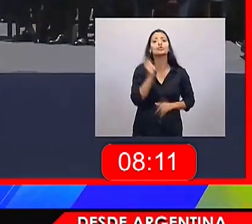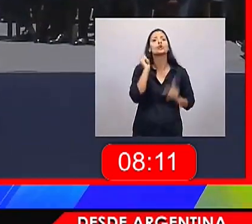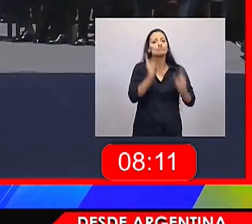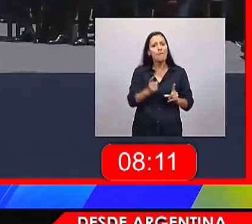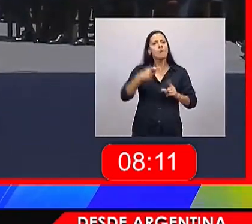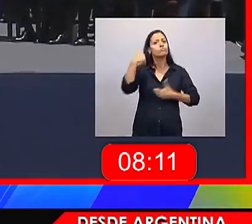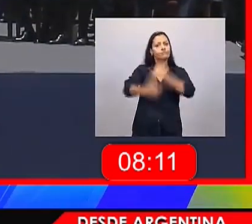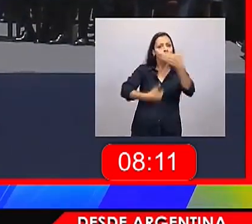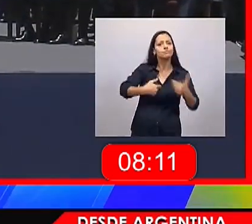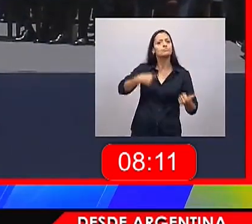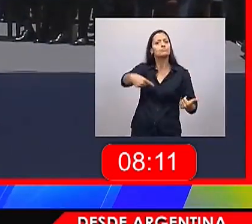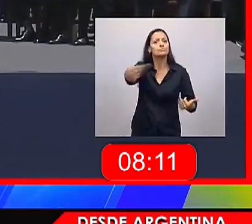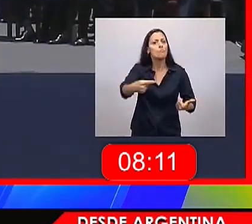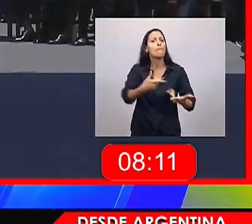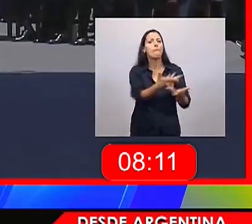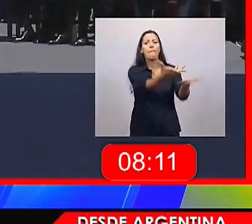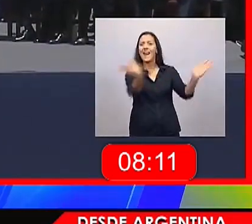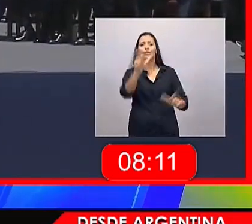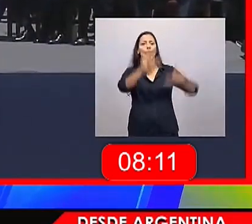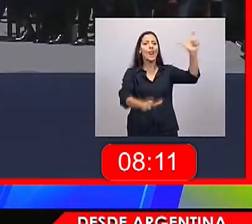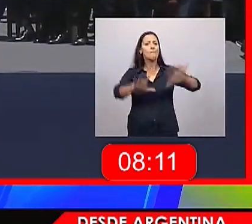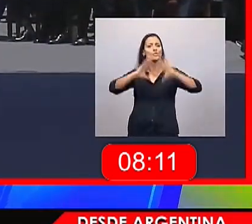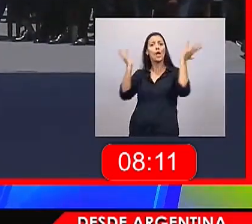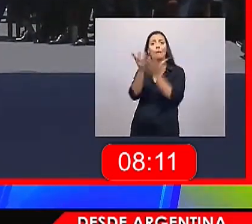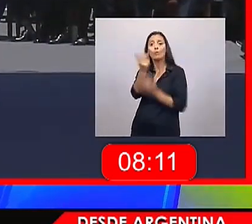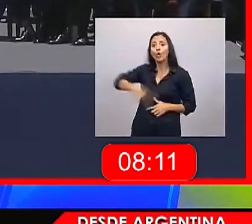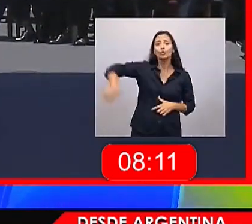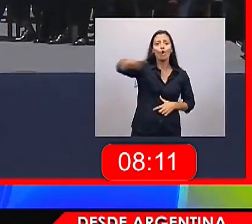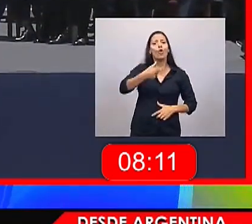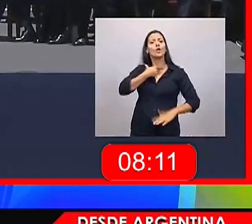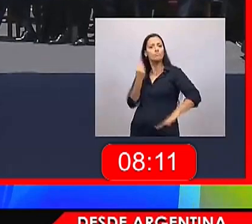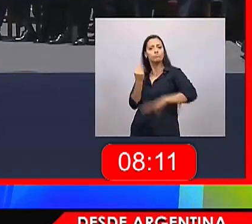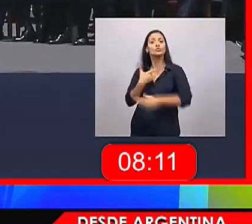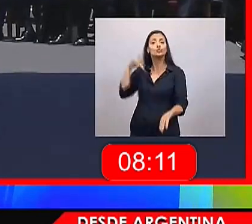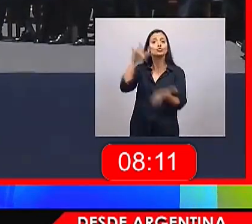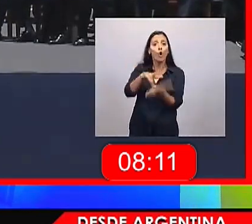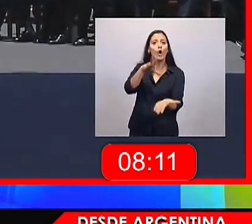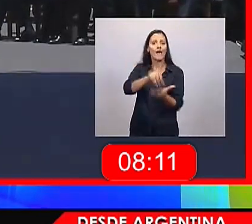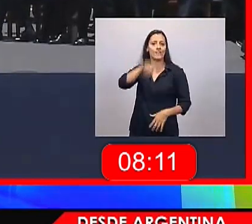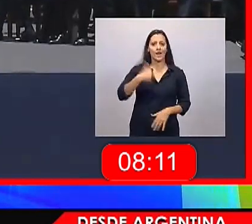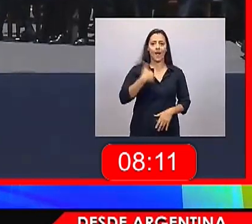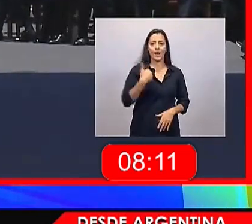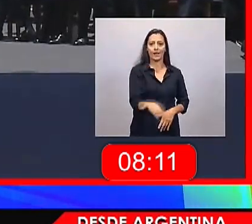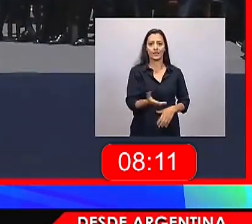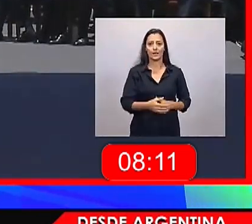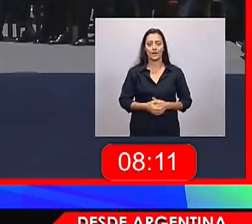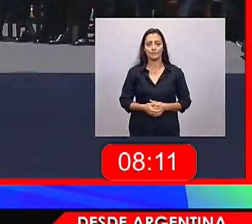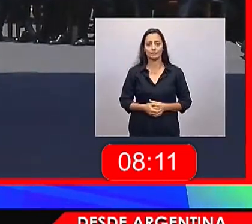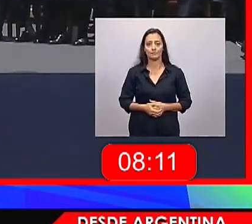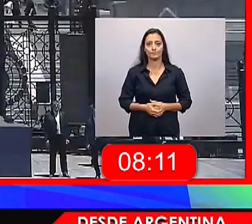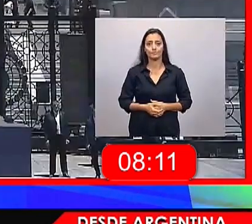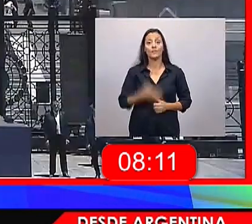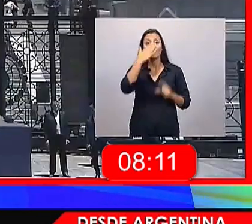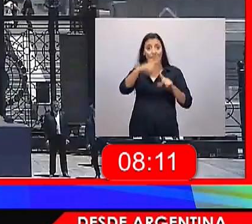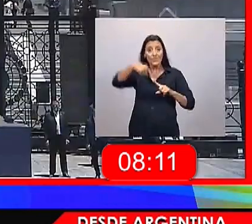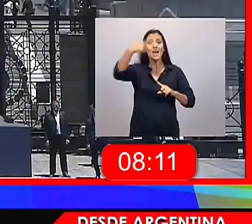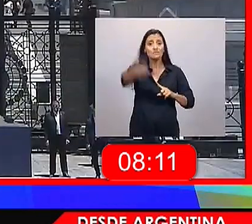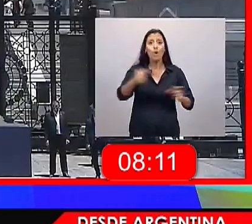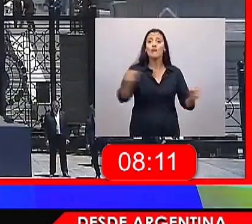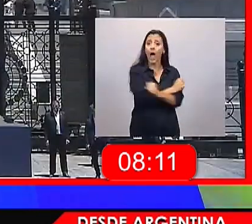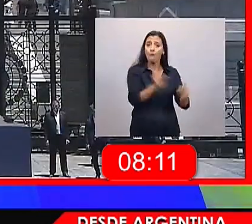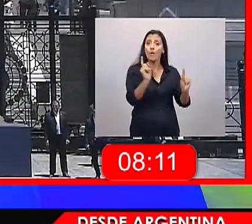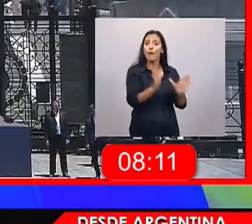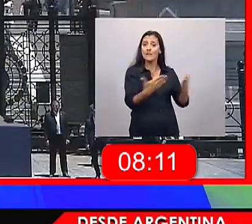año. De vuelta, no son cifras grandes, pero sí, insisto, son gestos que ayudan mucho a la comprensión